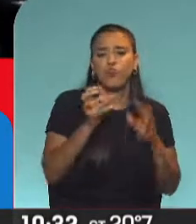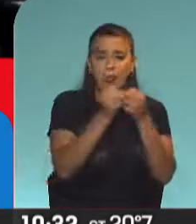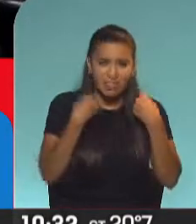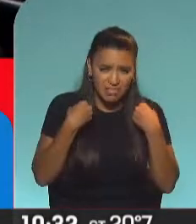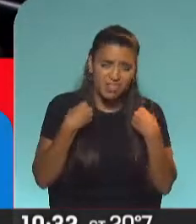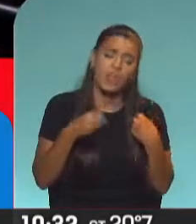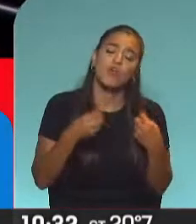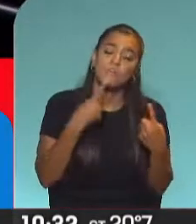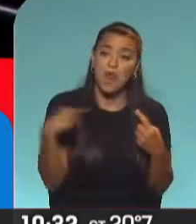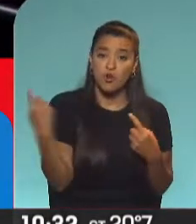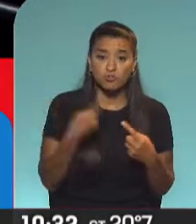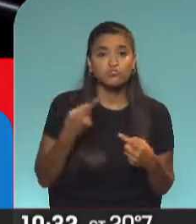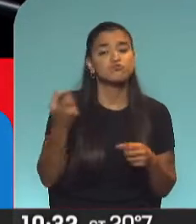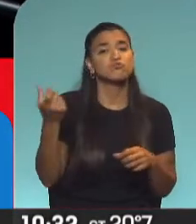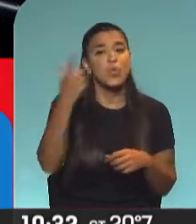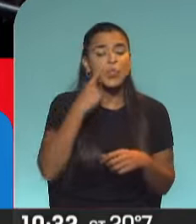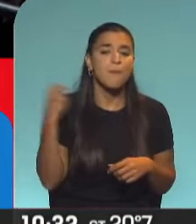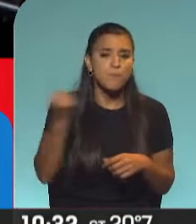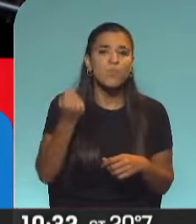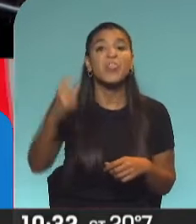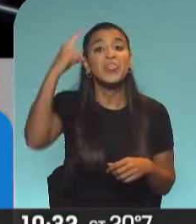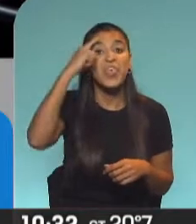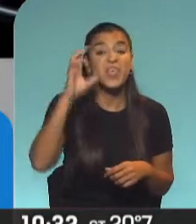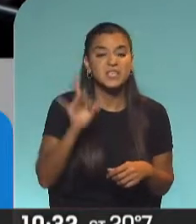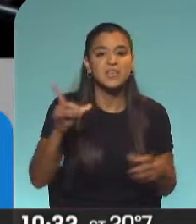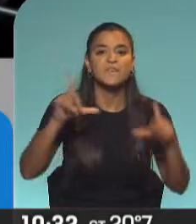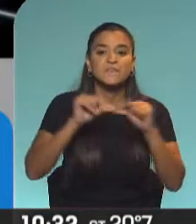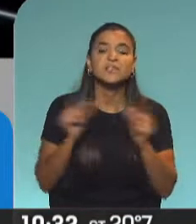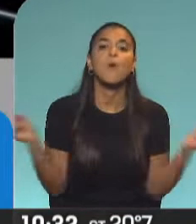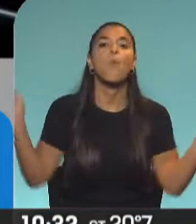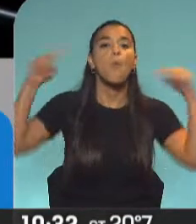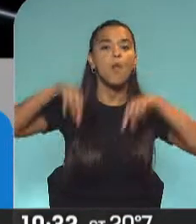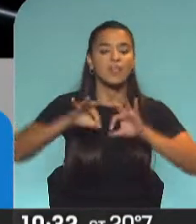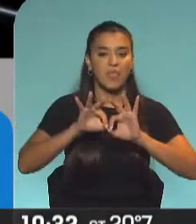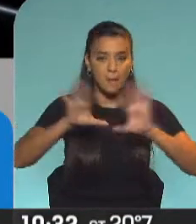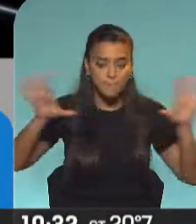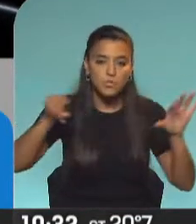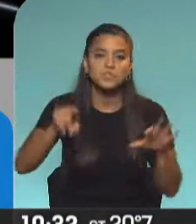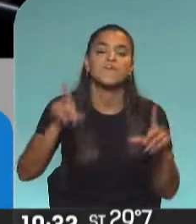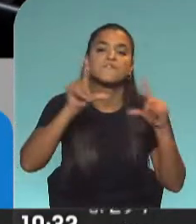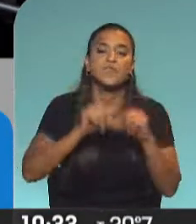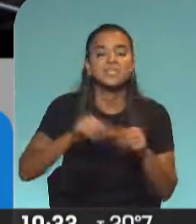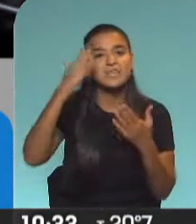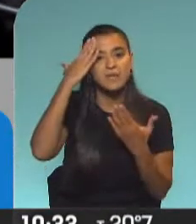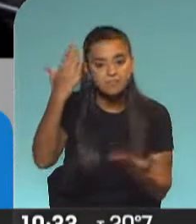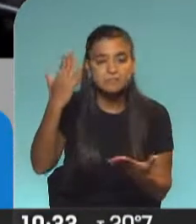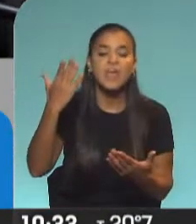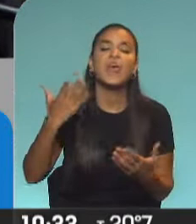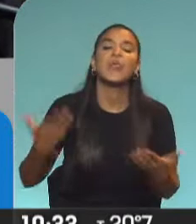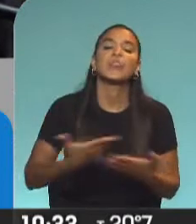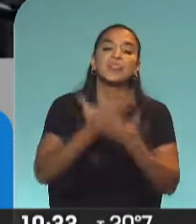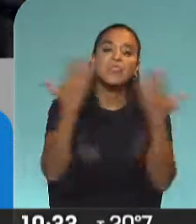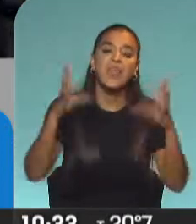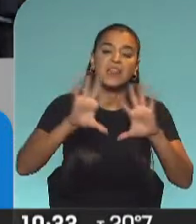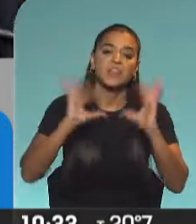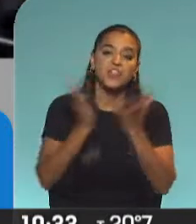para nosotros es un día histórico, fíjense, 10 de diciembre, la fecha del retorno a la democracia, la fecha donde se conmemora el Día Internacional de los